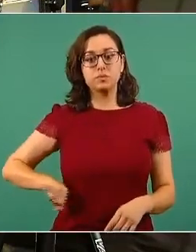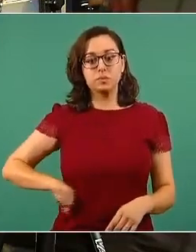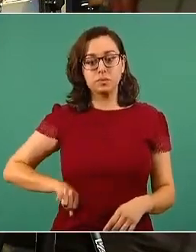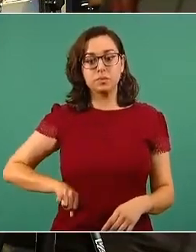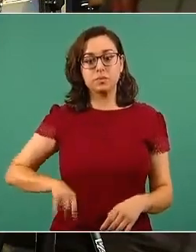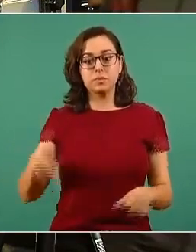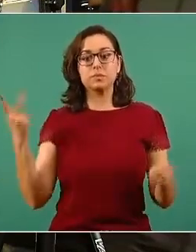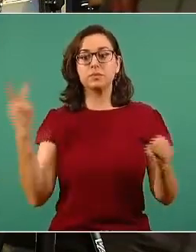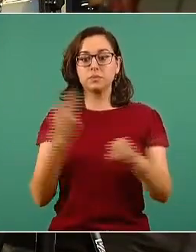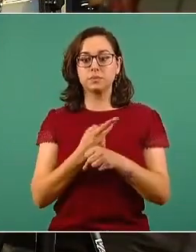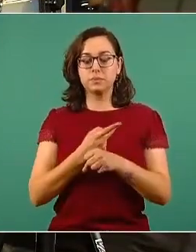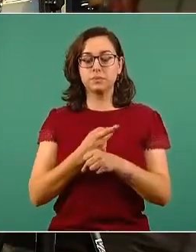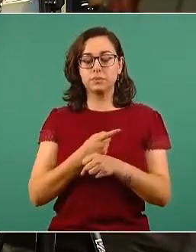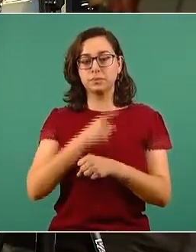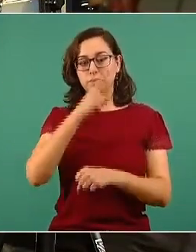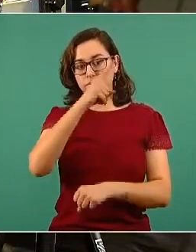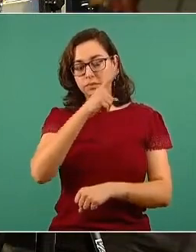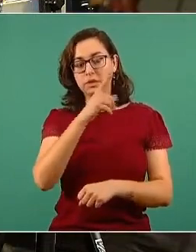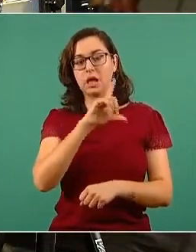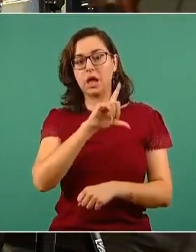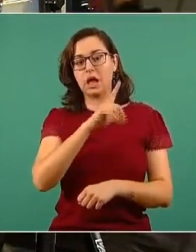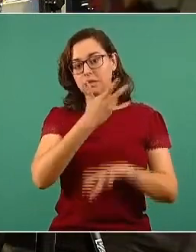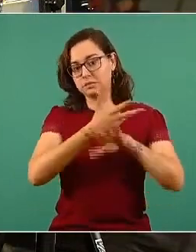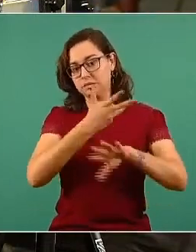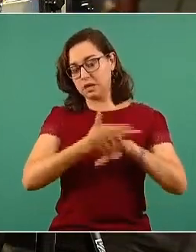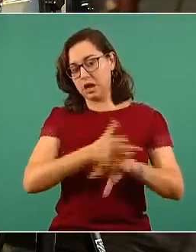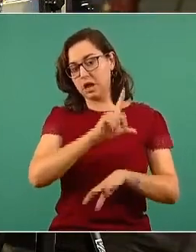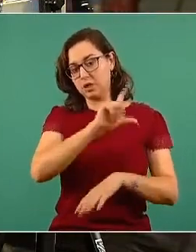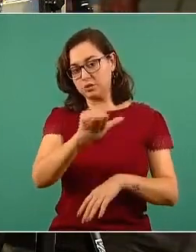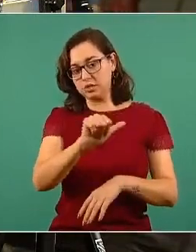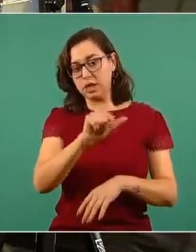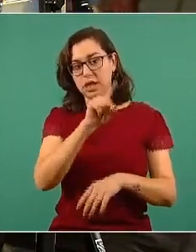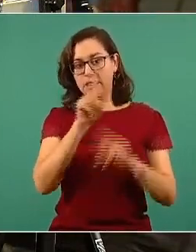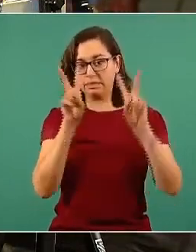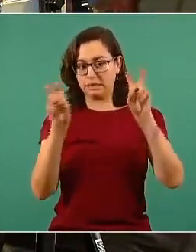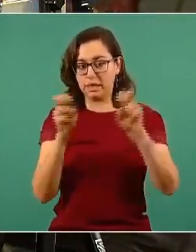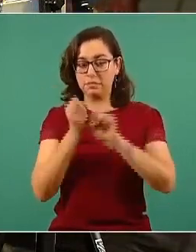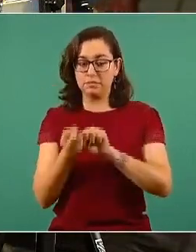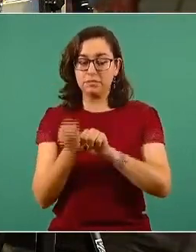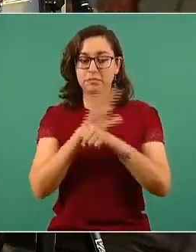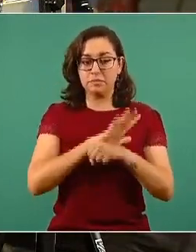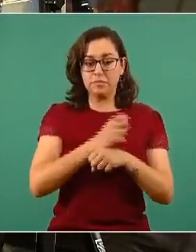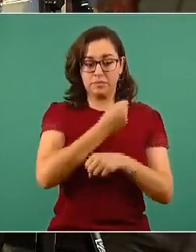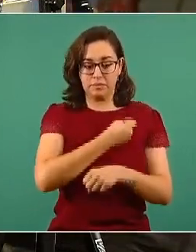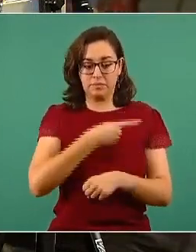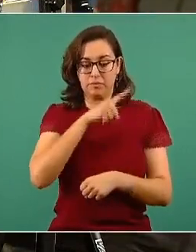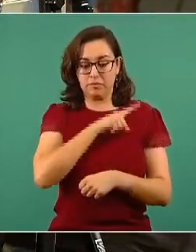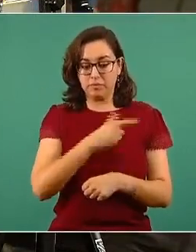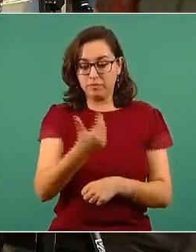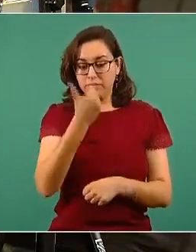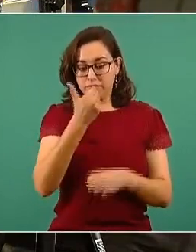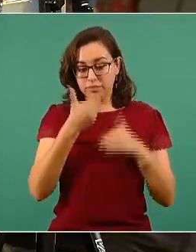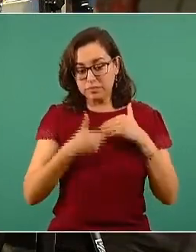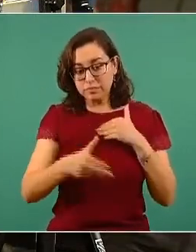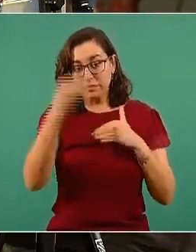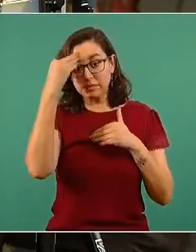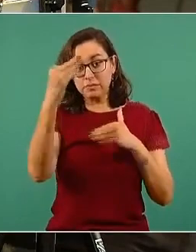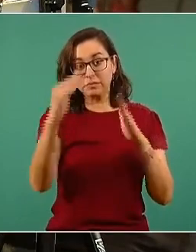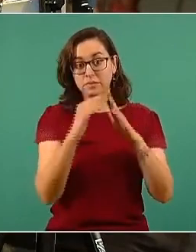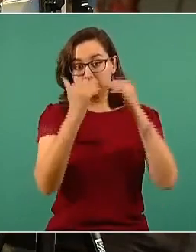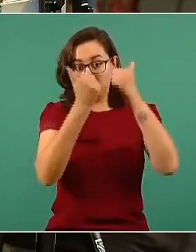la Unión Americana, en particular de Los Ángeles, y hablaba del tema de la COVID y la salud alimentaria durante el confinamiento